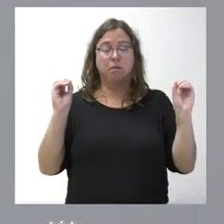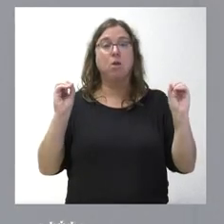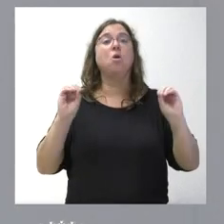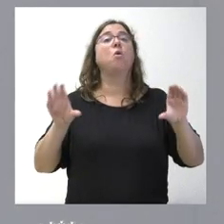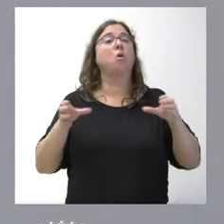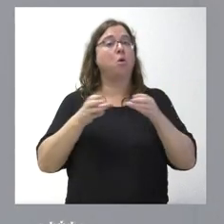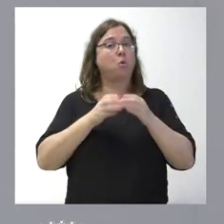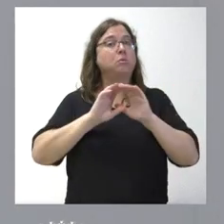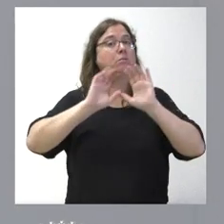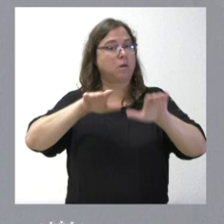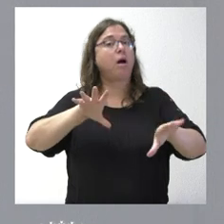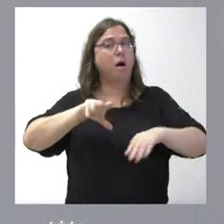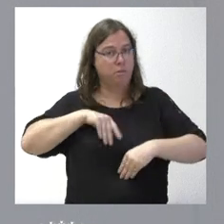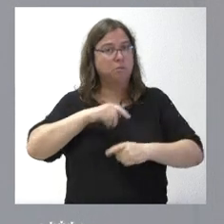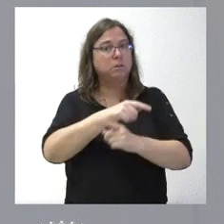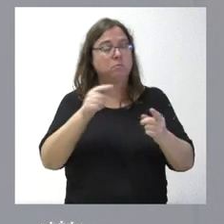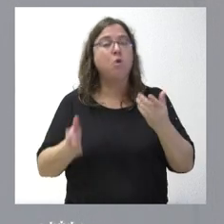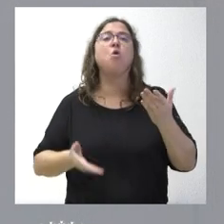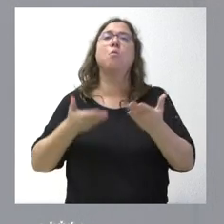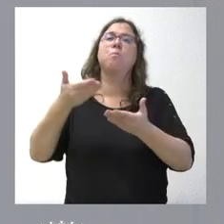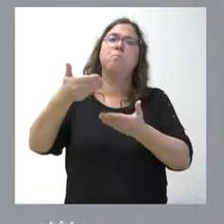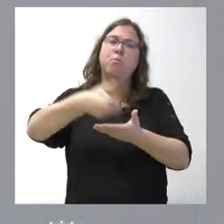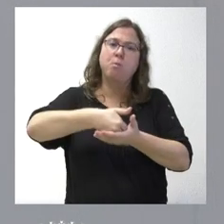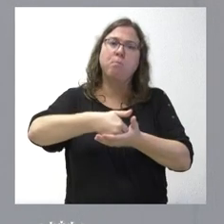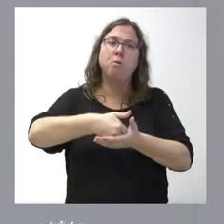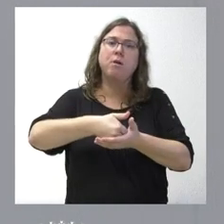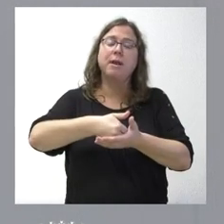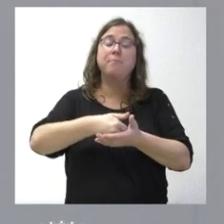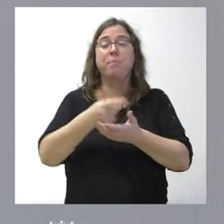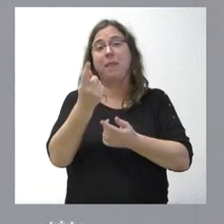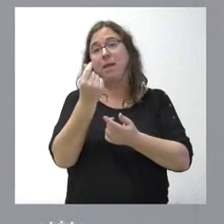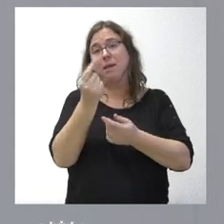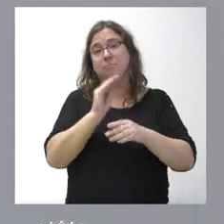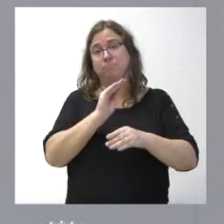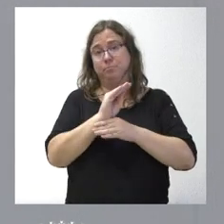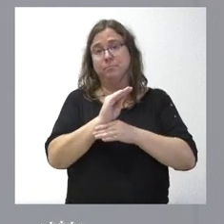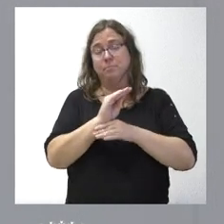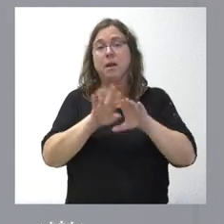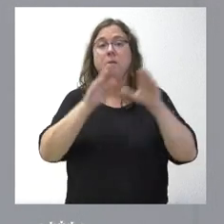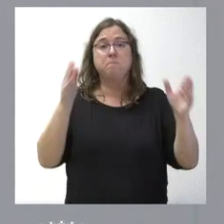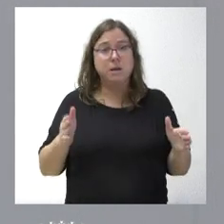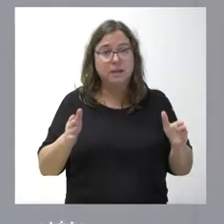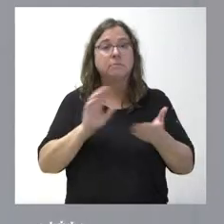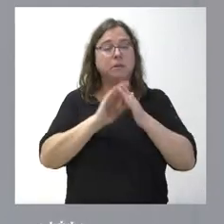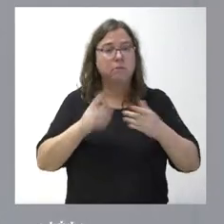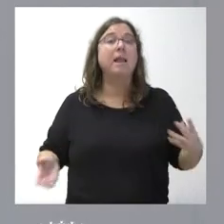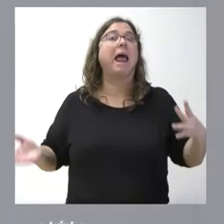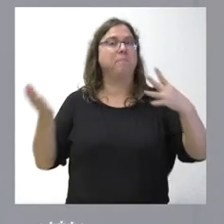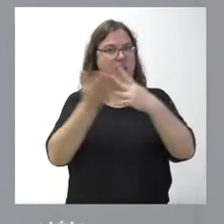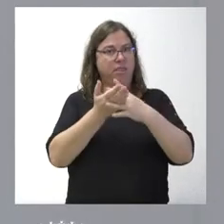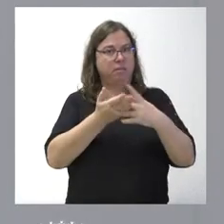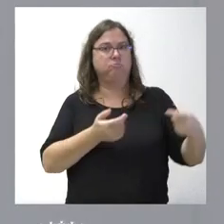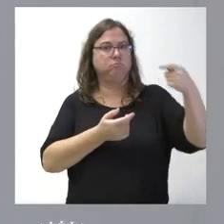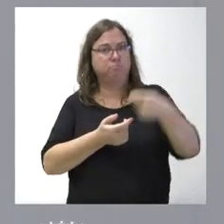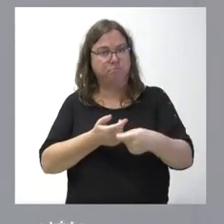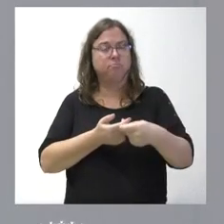aceptó ese nombramiento propusieron realizar una aportación económica para la mesa la junta de Castellón realizó la mitad de